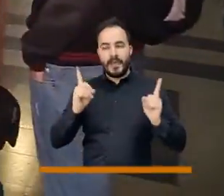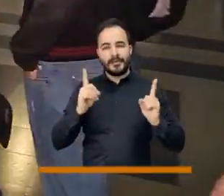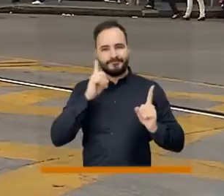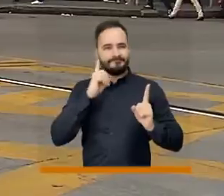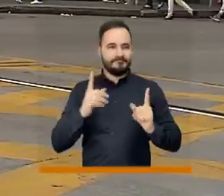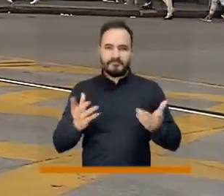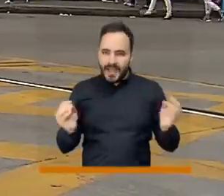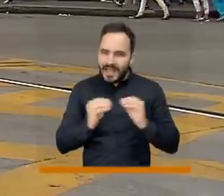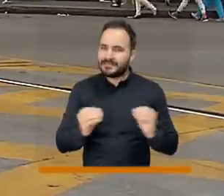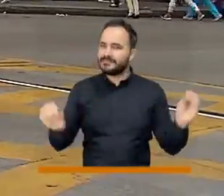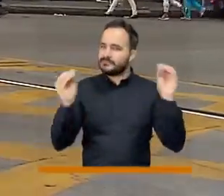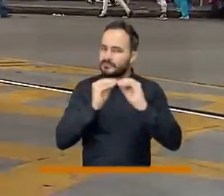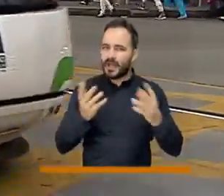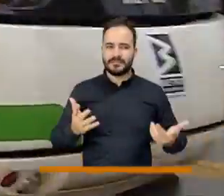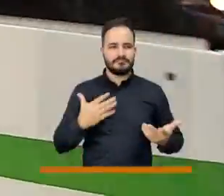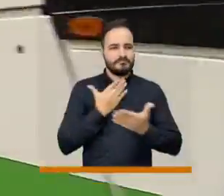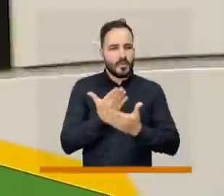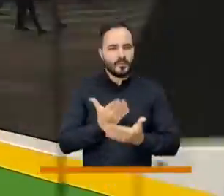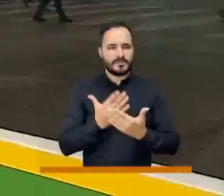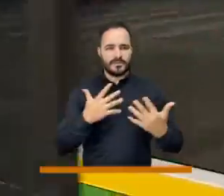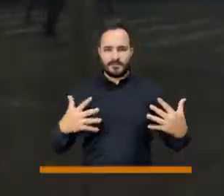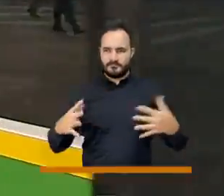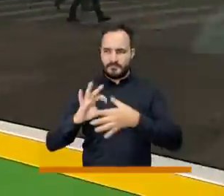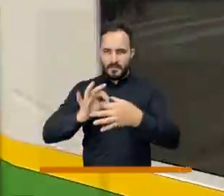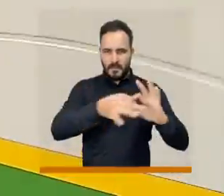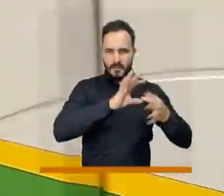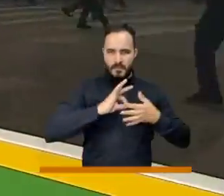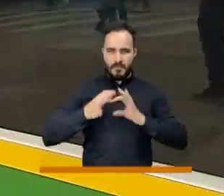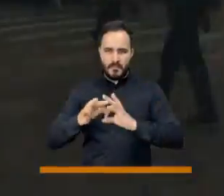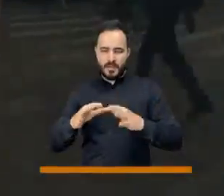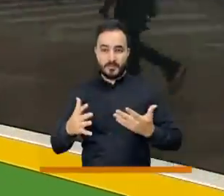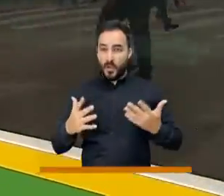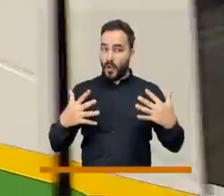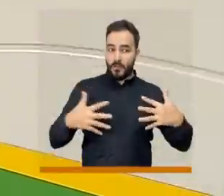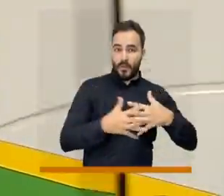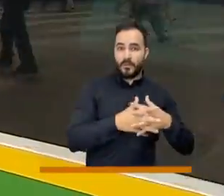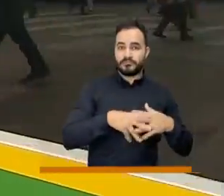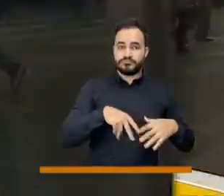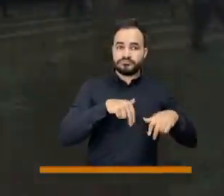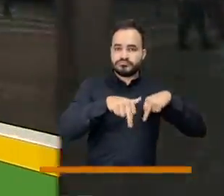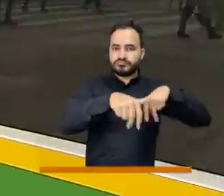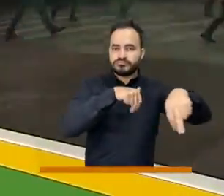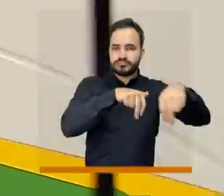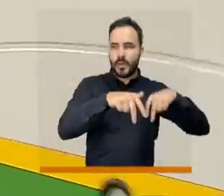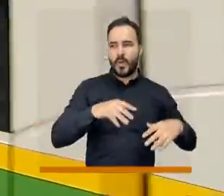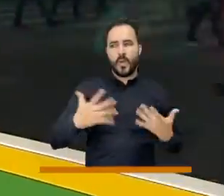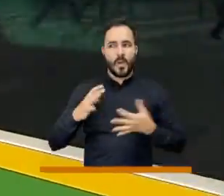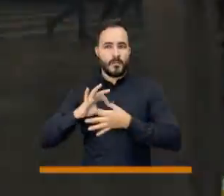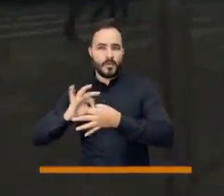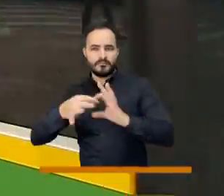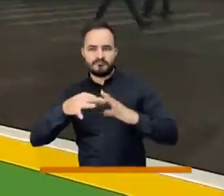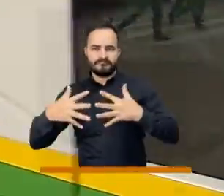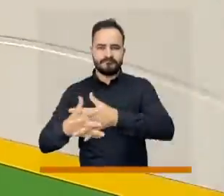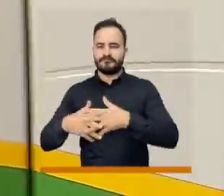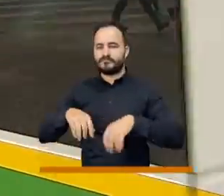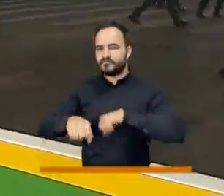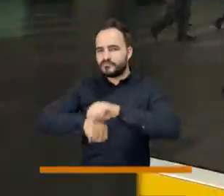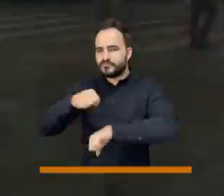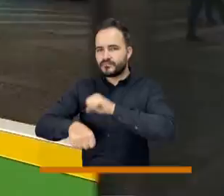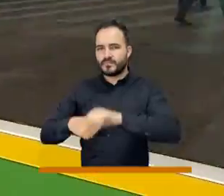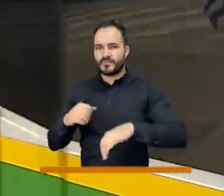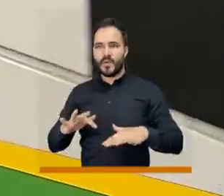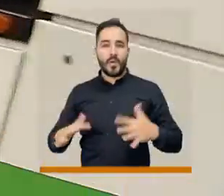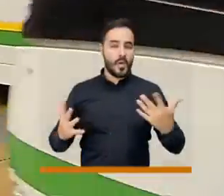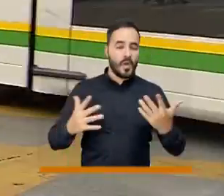del tranvía, debemos plantear nuevos sistemas de transporte sostenible, mirar cómo la ciudad se va articulando en términos de peatonalización, en términos de ciclorrutas y en términos